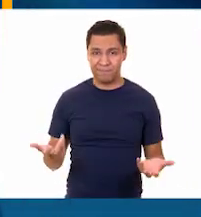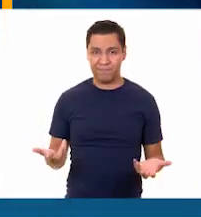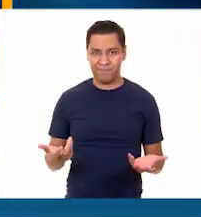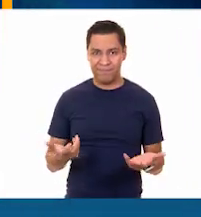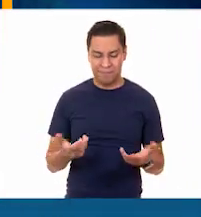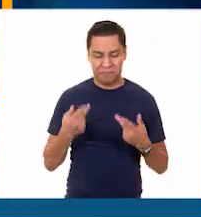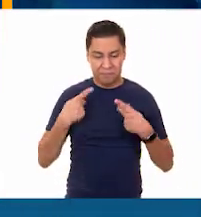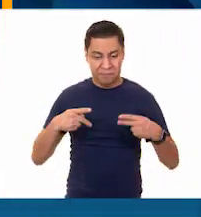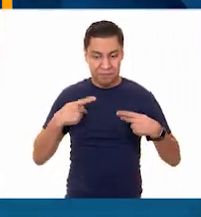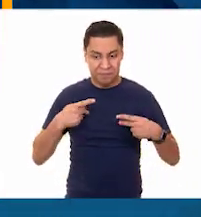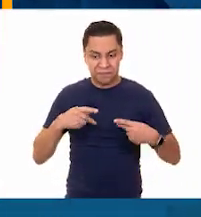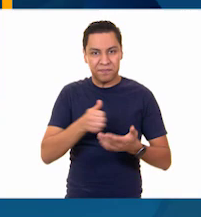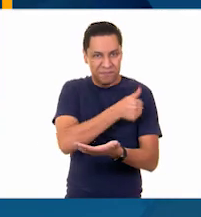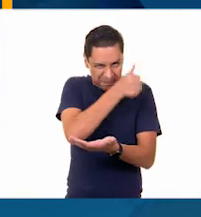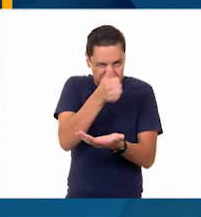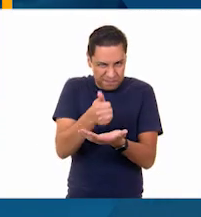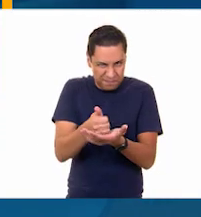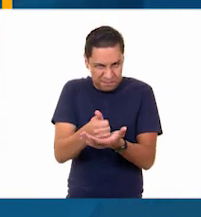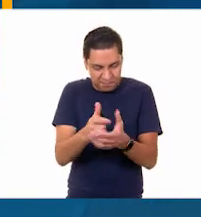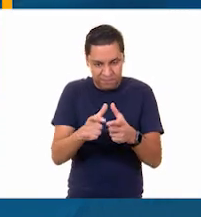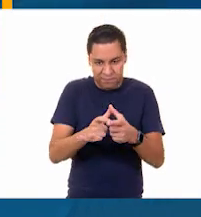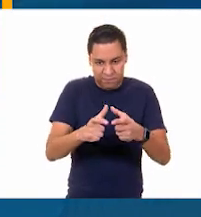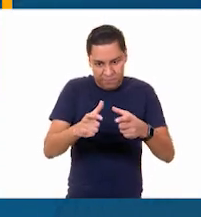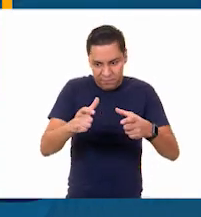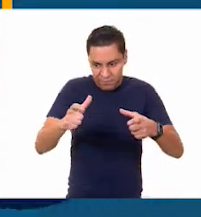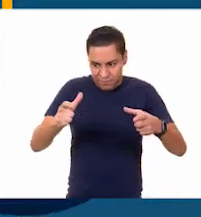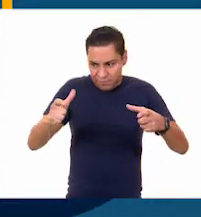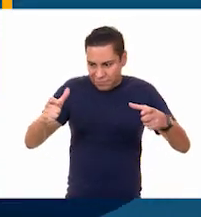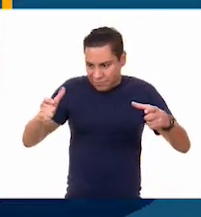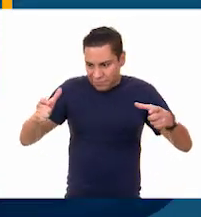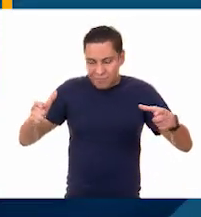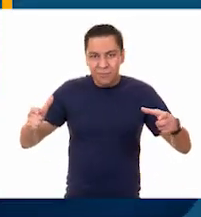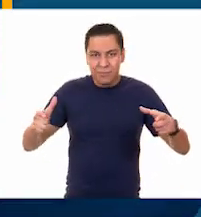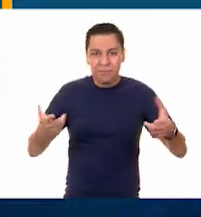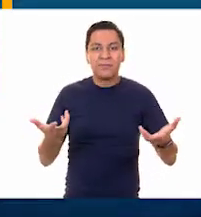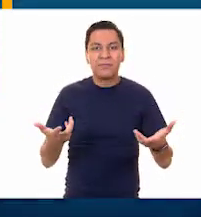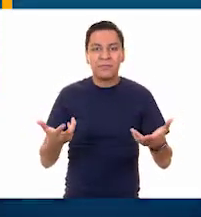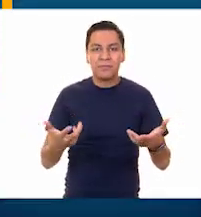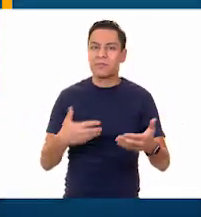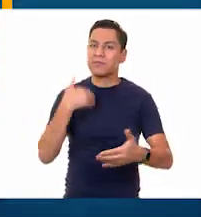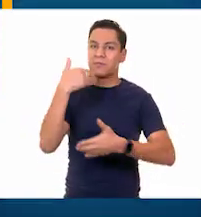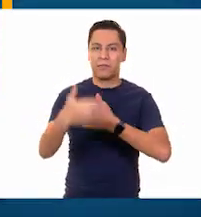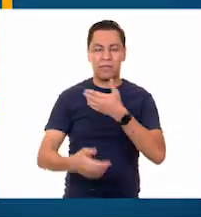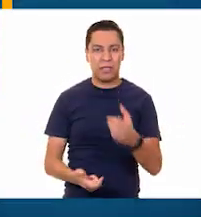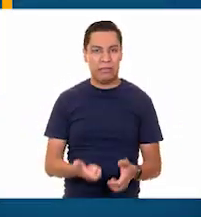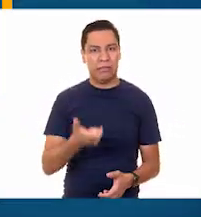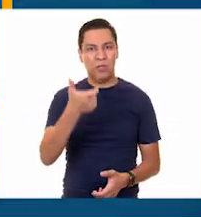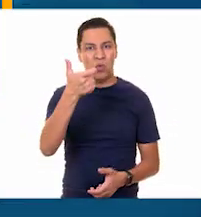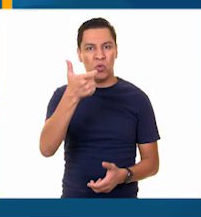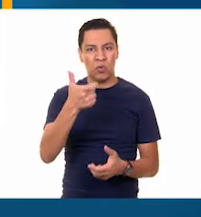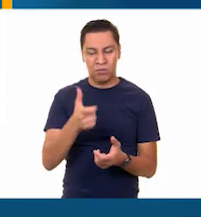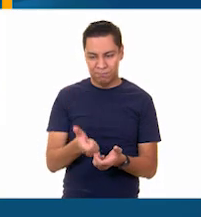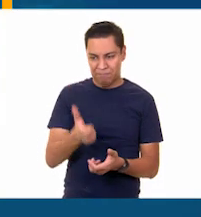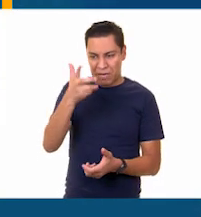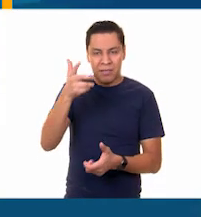de la población, particularmente en áreas urbanas, estos costos irán en aumento y se intensificará la presión sobre